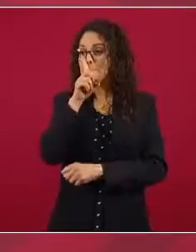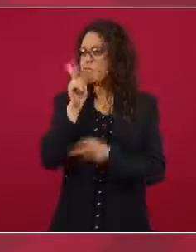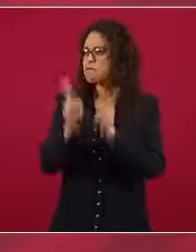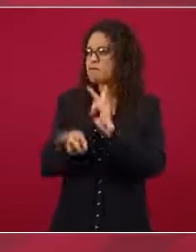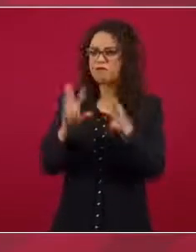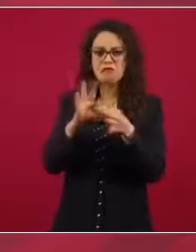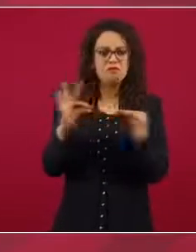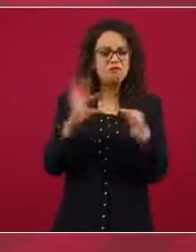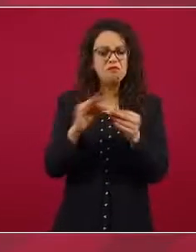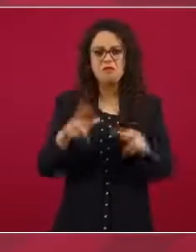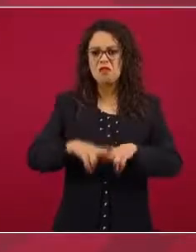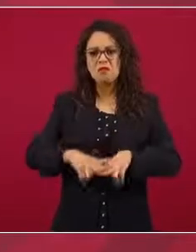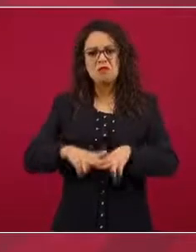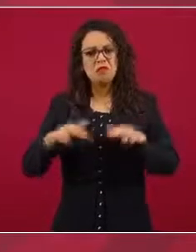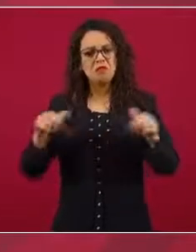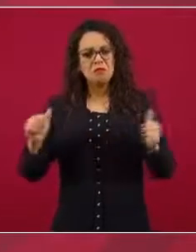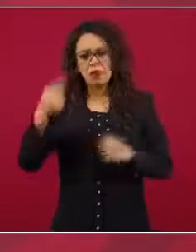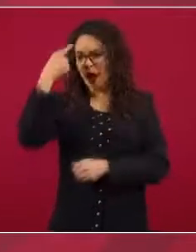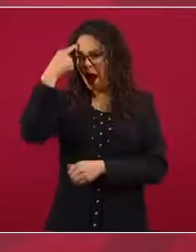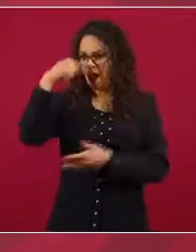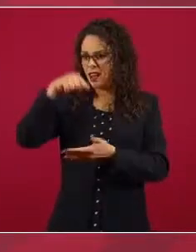hasta se pensaba que era normal